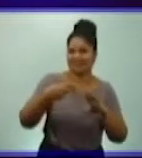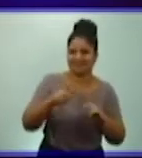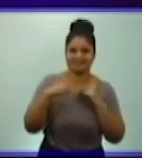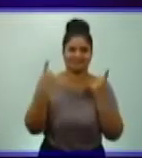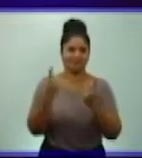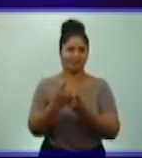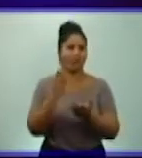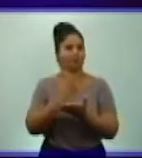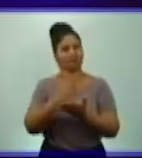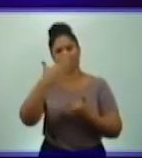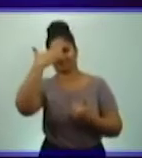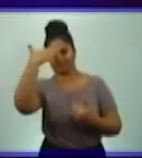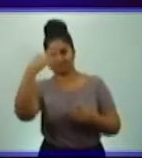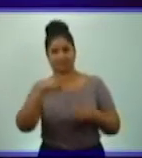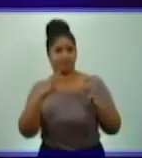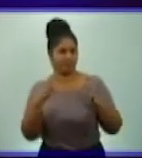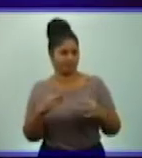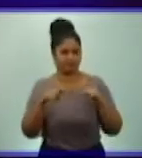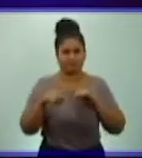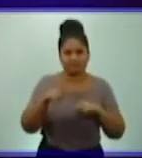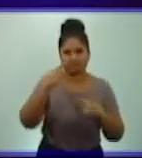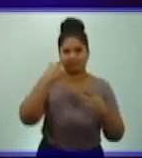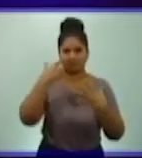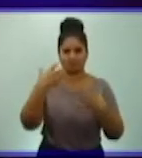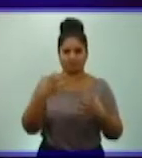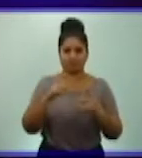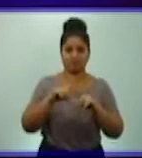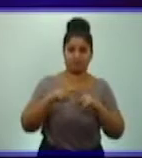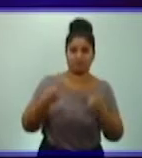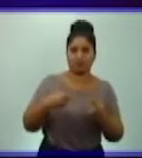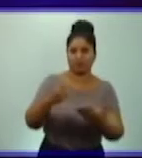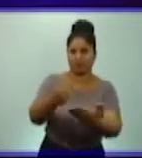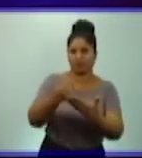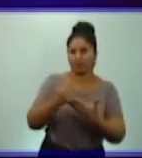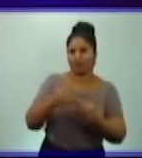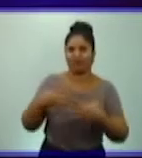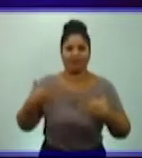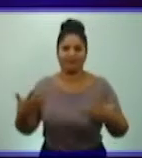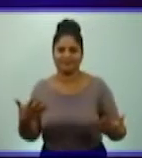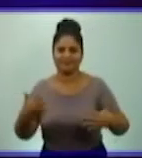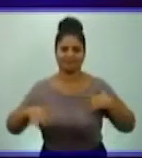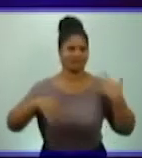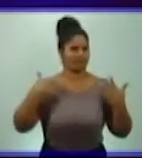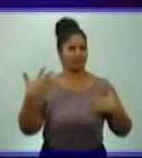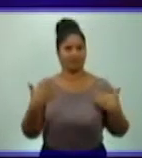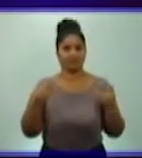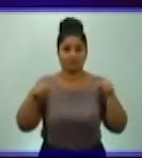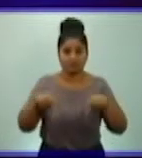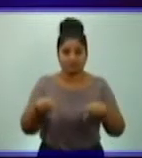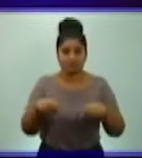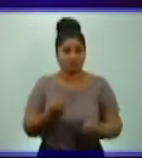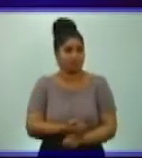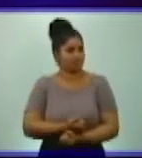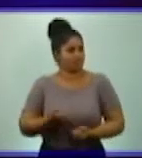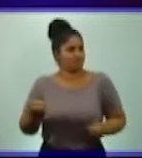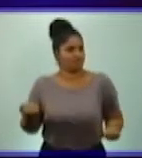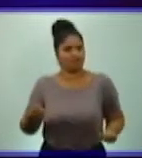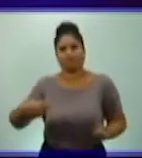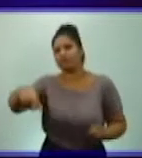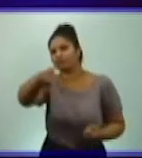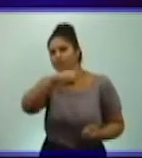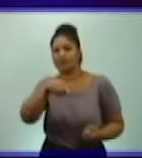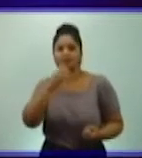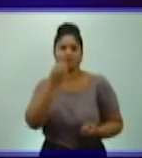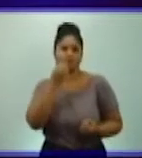clases. Y es bueno que esto ocurra porque realmente estamos haciendo un gran esfuerzo para que llegue a ustedes con la